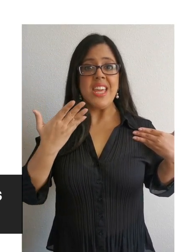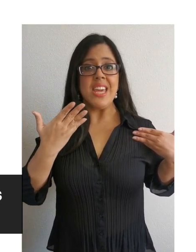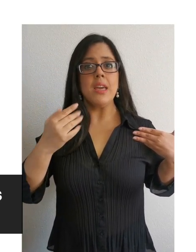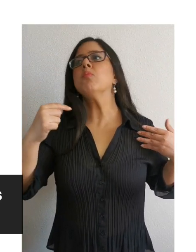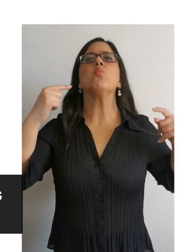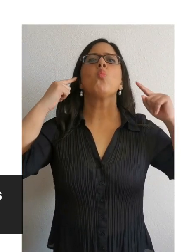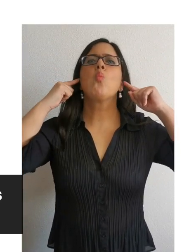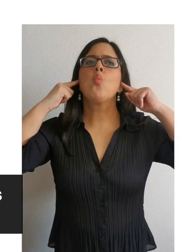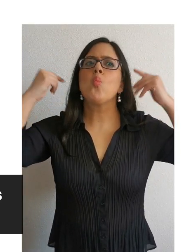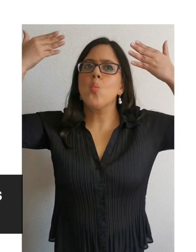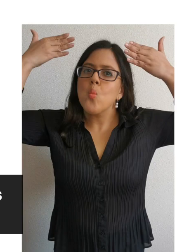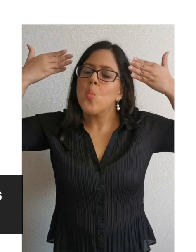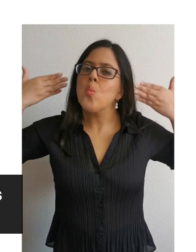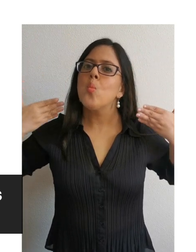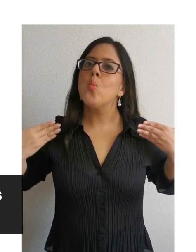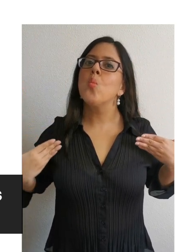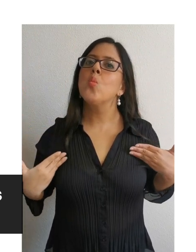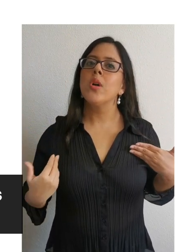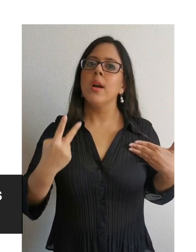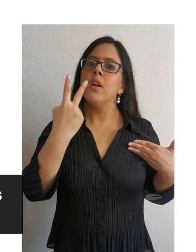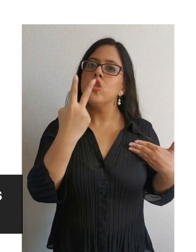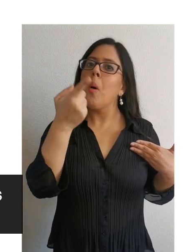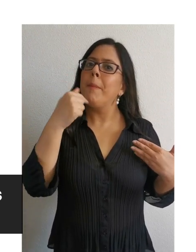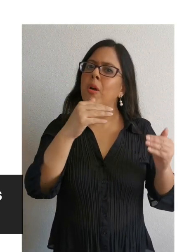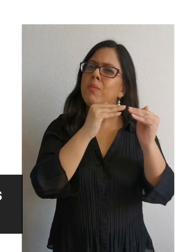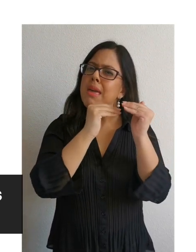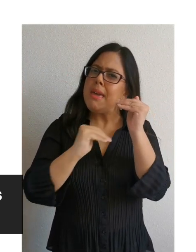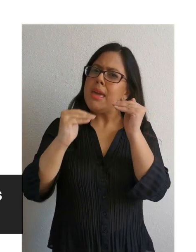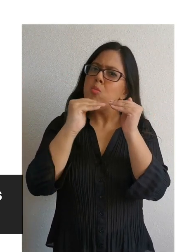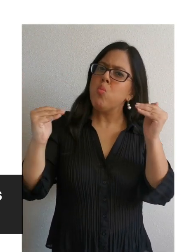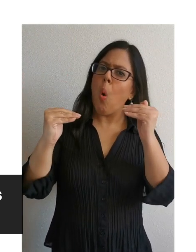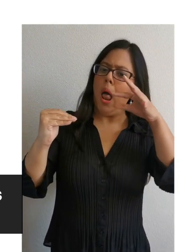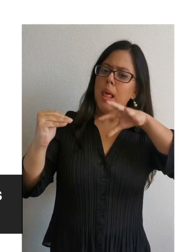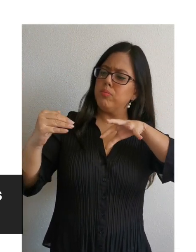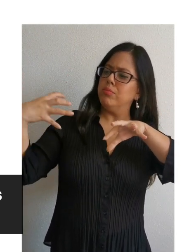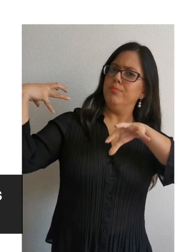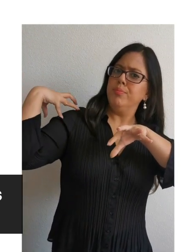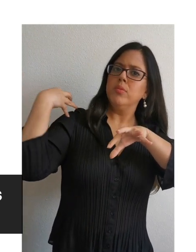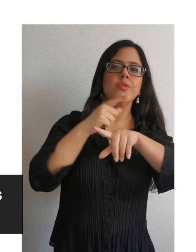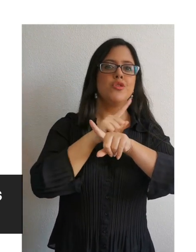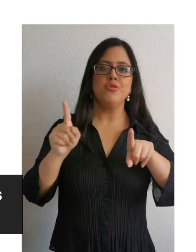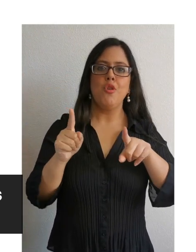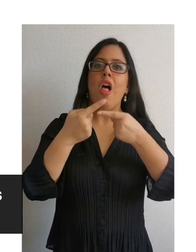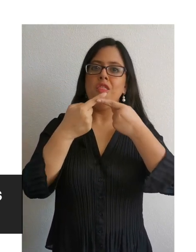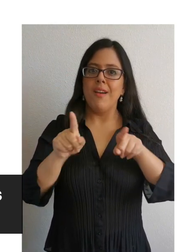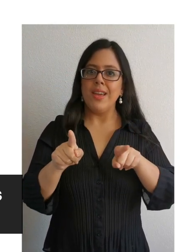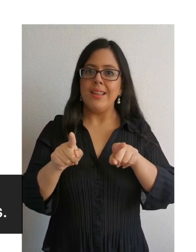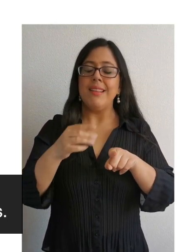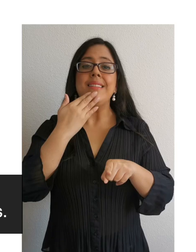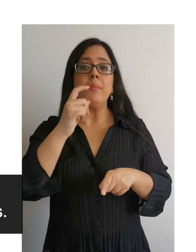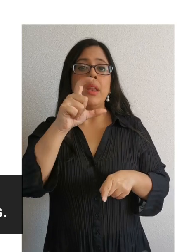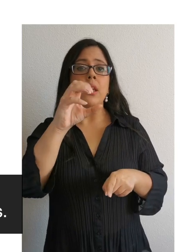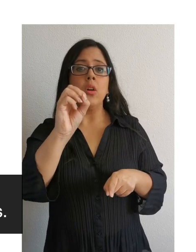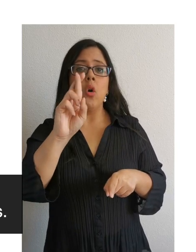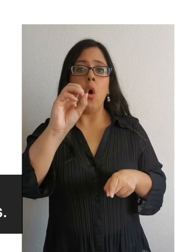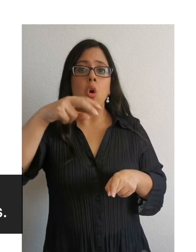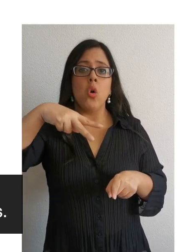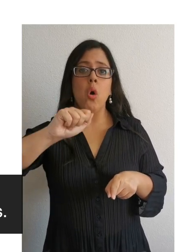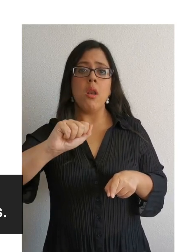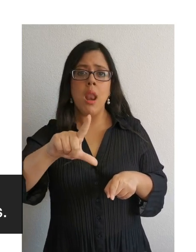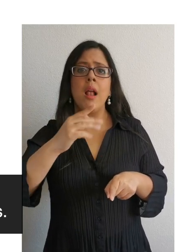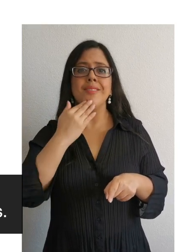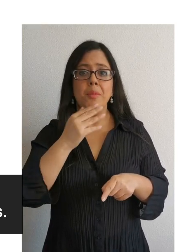pasa por las orejas y divide al cuerpo en 2 partes no iguales, anterior y posterior. Y se llama coronal debido a